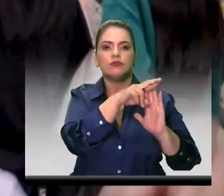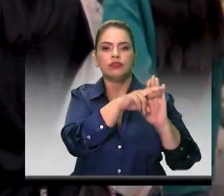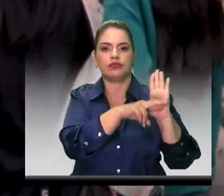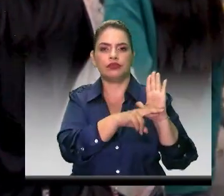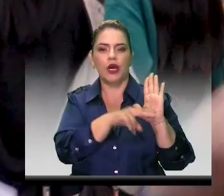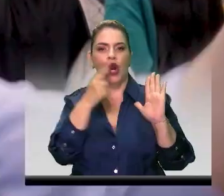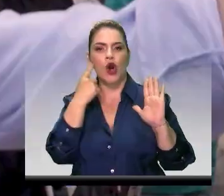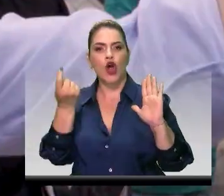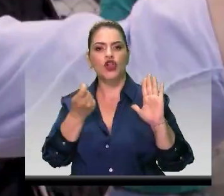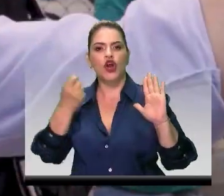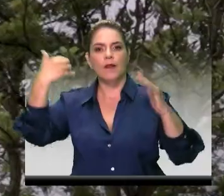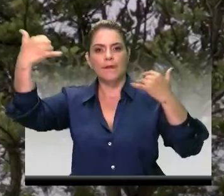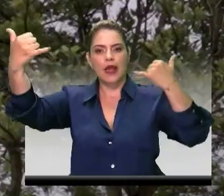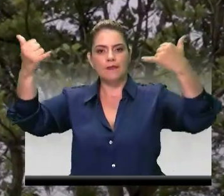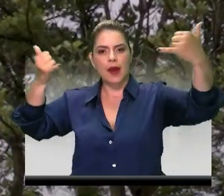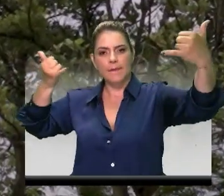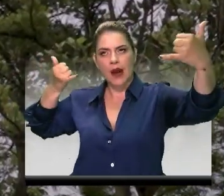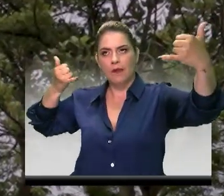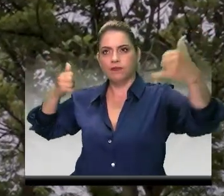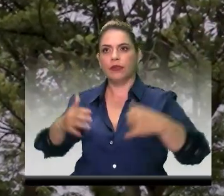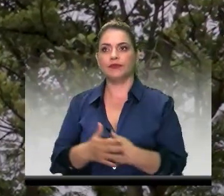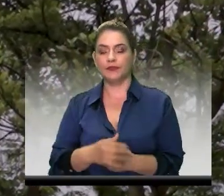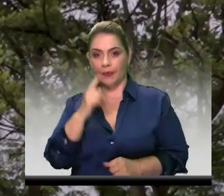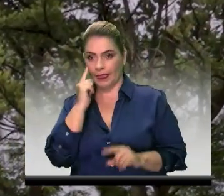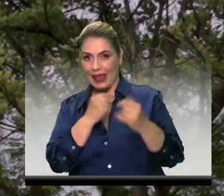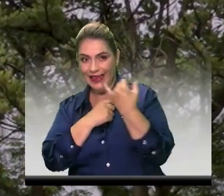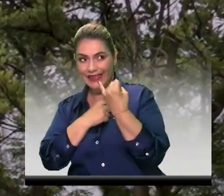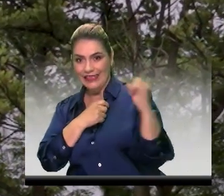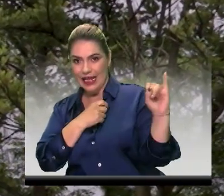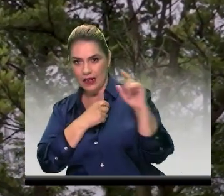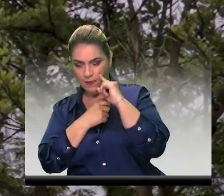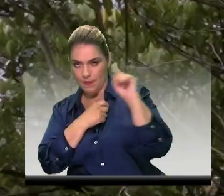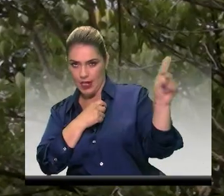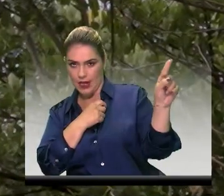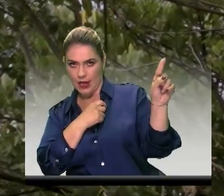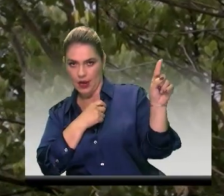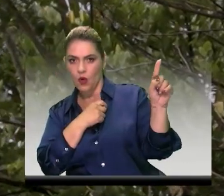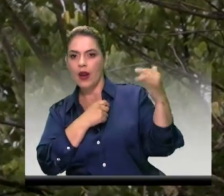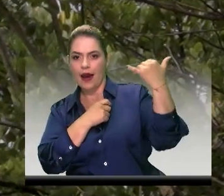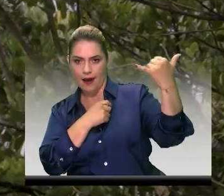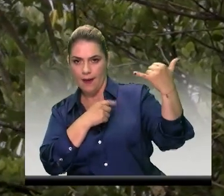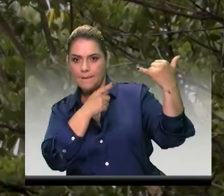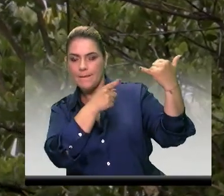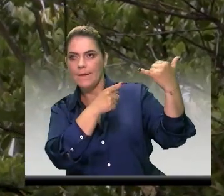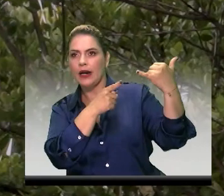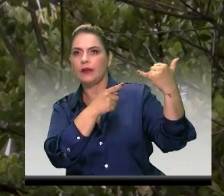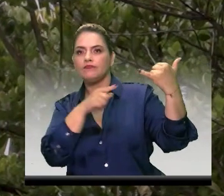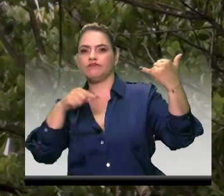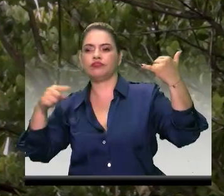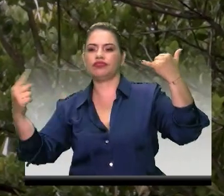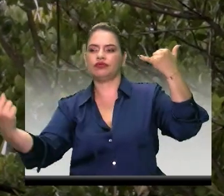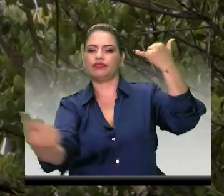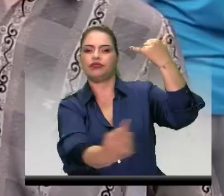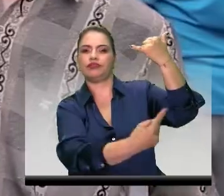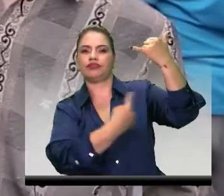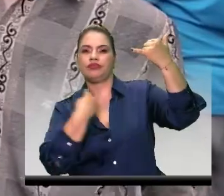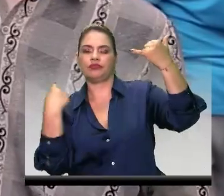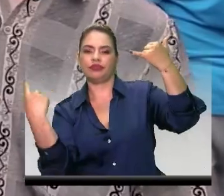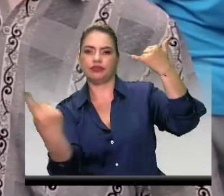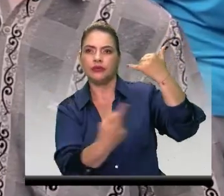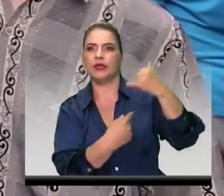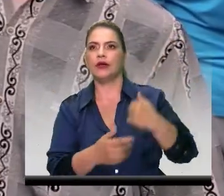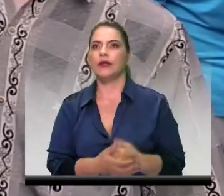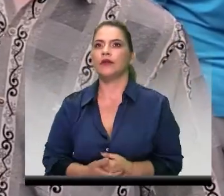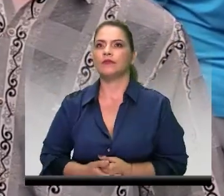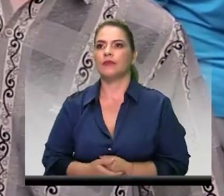cámaras de vigilancia. Aquí a mi izquierda hay una cámara que está funcionando y es una cámara que tiene una visión periférica de todos los chicos que salen de los